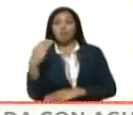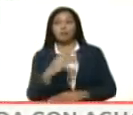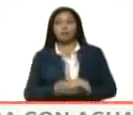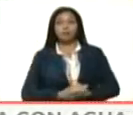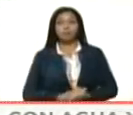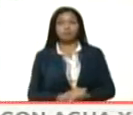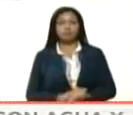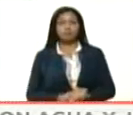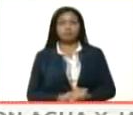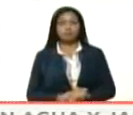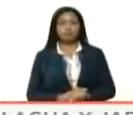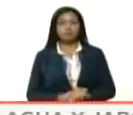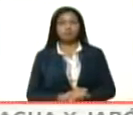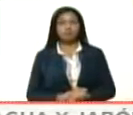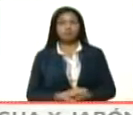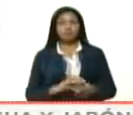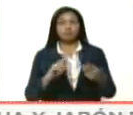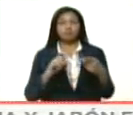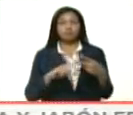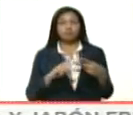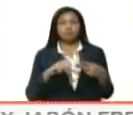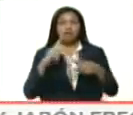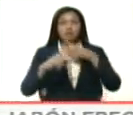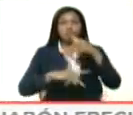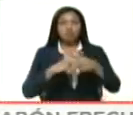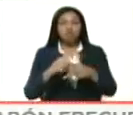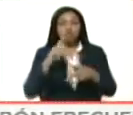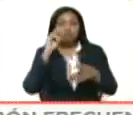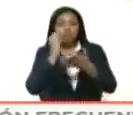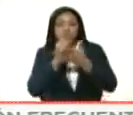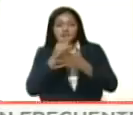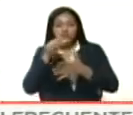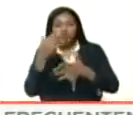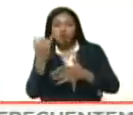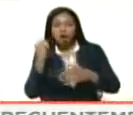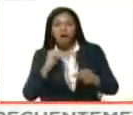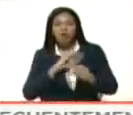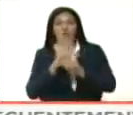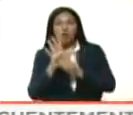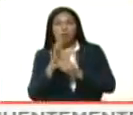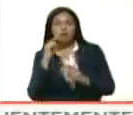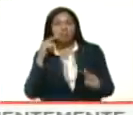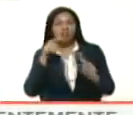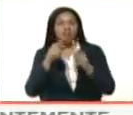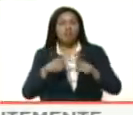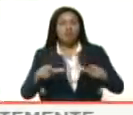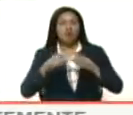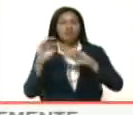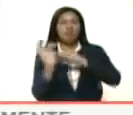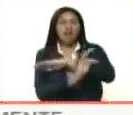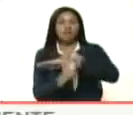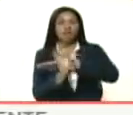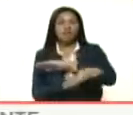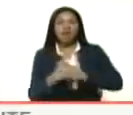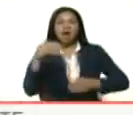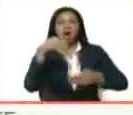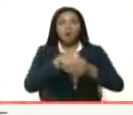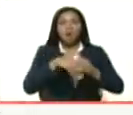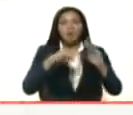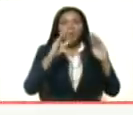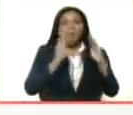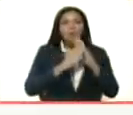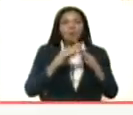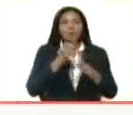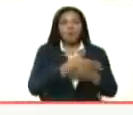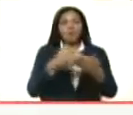con Colombia, y en el proceso de despistaje que estamos haciendo ahí directamente en la frontera, en la cuarentena, de los miles